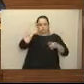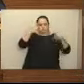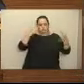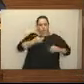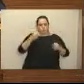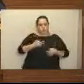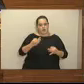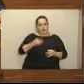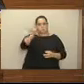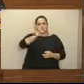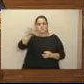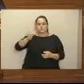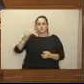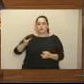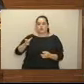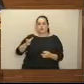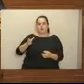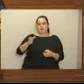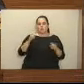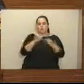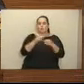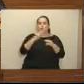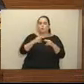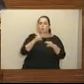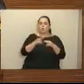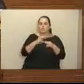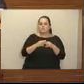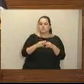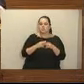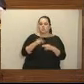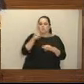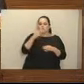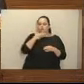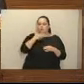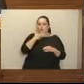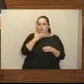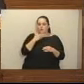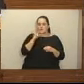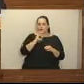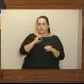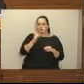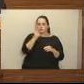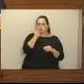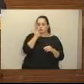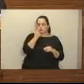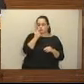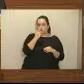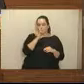equipo directivo en la Federación Socialista Asturiana conocía o tenía sospechas de las posibles actuaciones en interés particular del señor